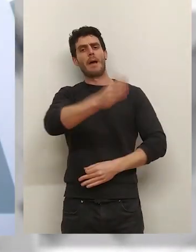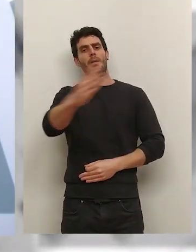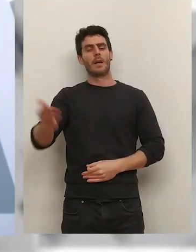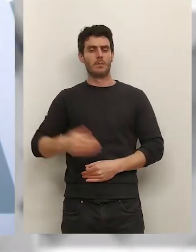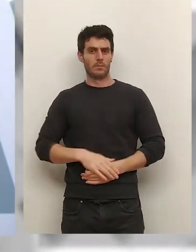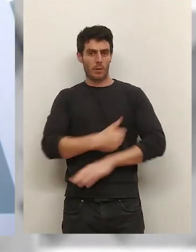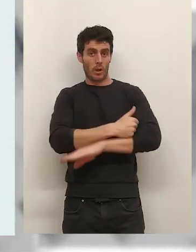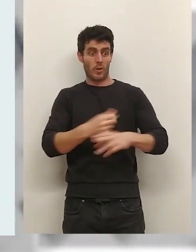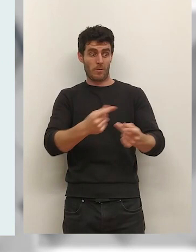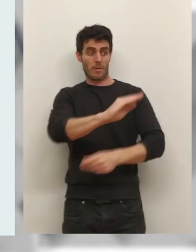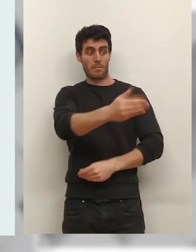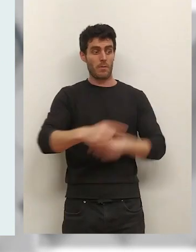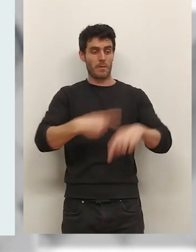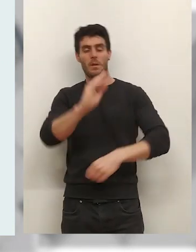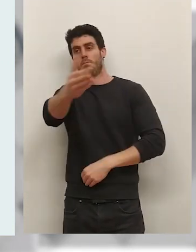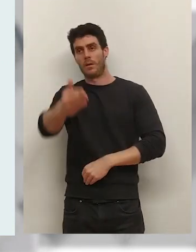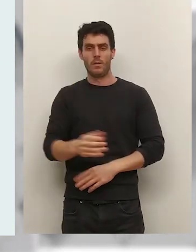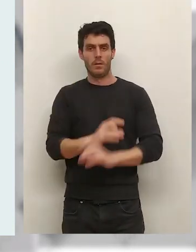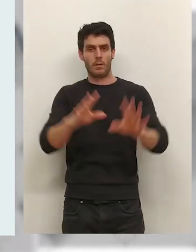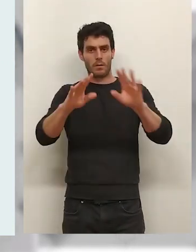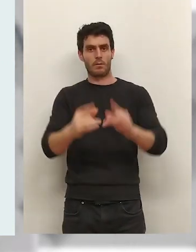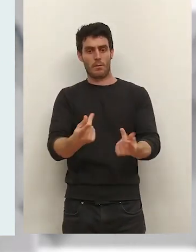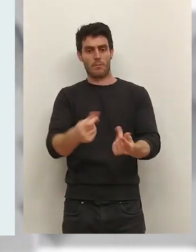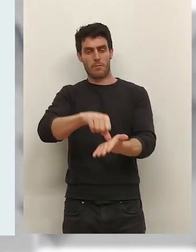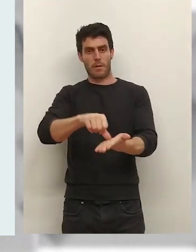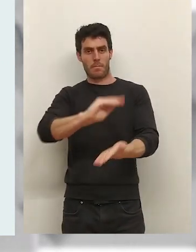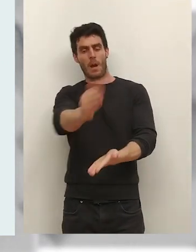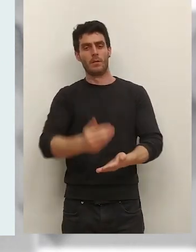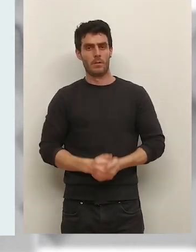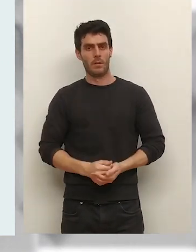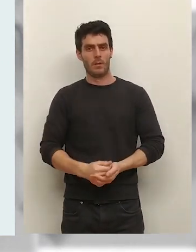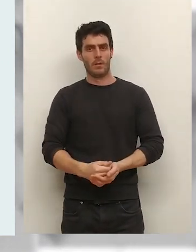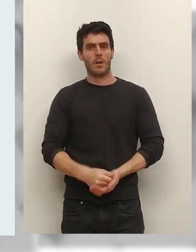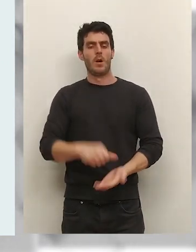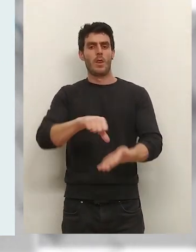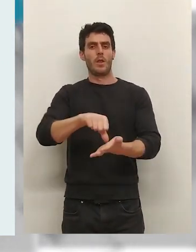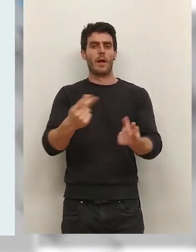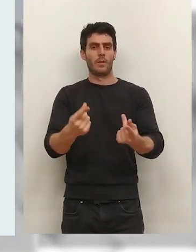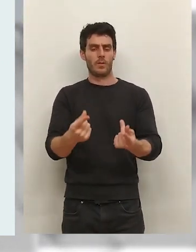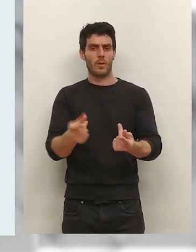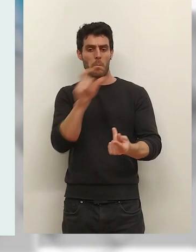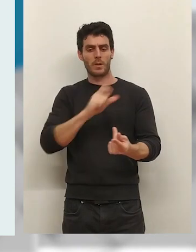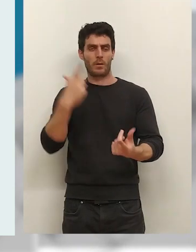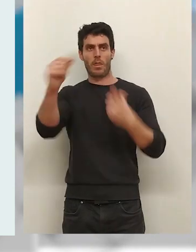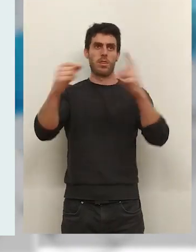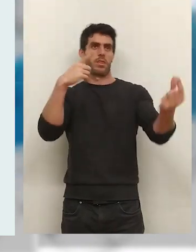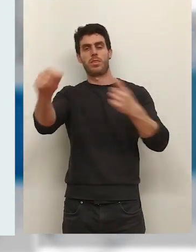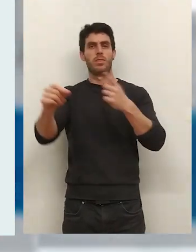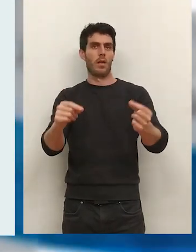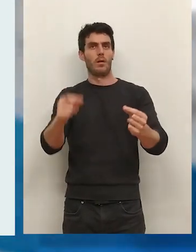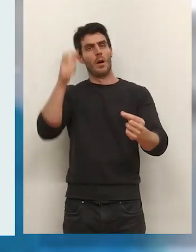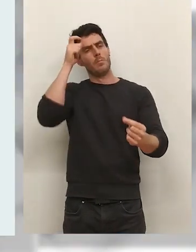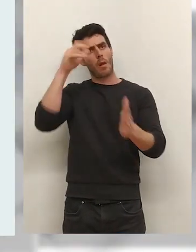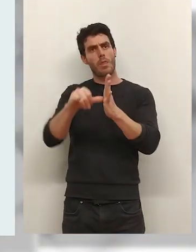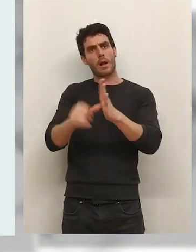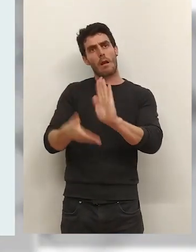perjudicar. Perjudicar a los logroñeses, perjudicar a las familias y desde luego perjudicar a Logroño como ciudad. Logroño es una ciudad en la que ha dejado de venir muchísima gente de